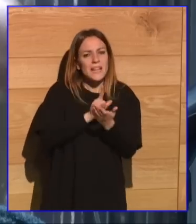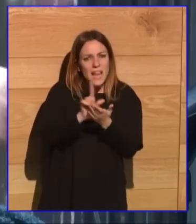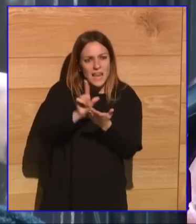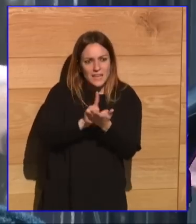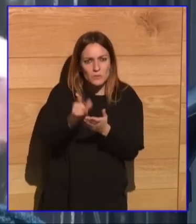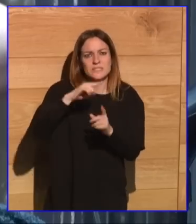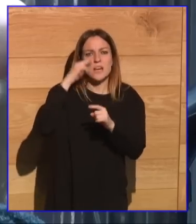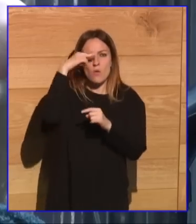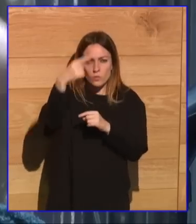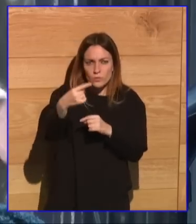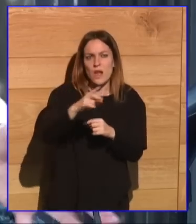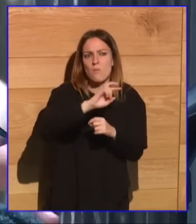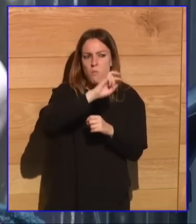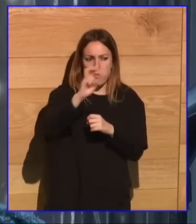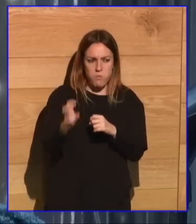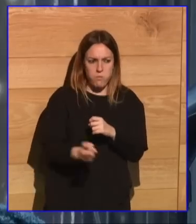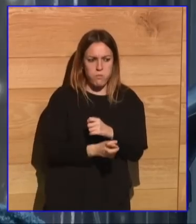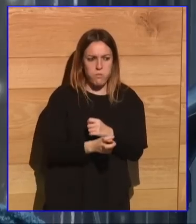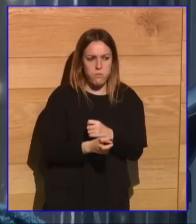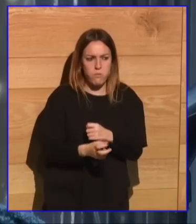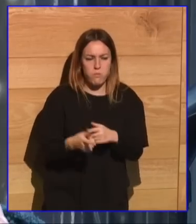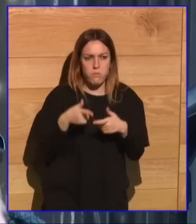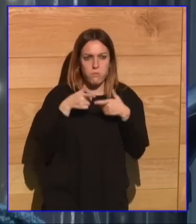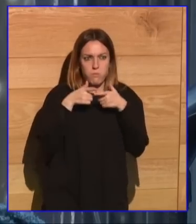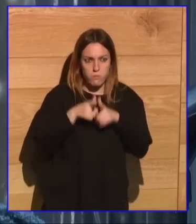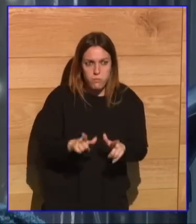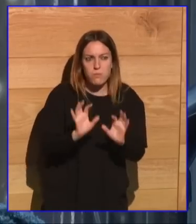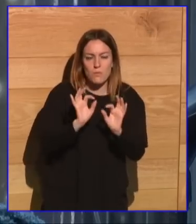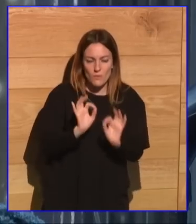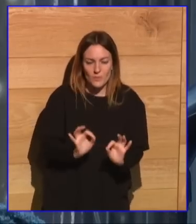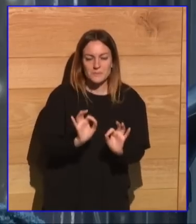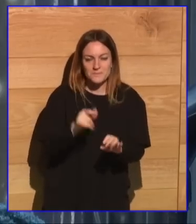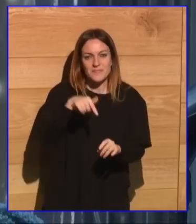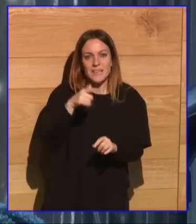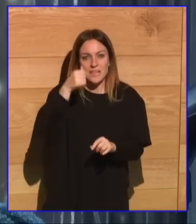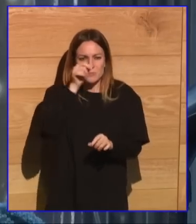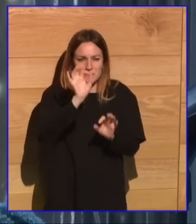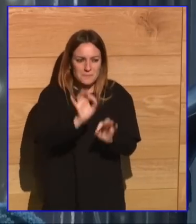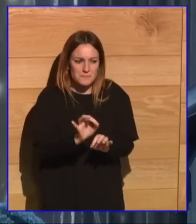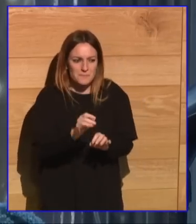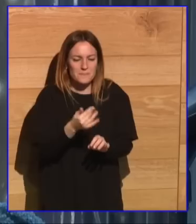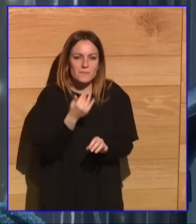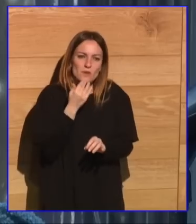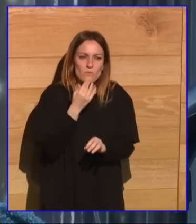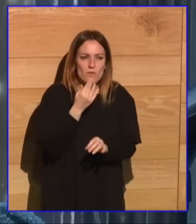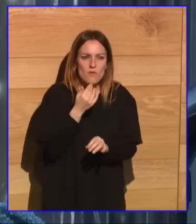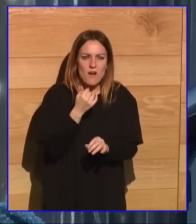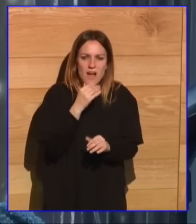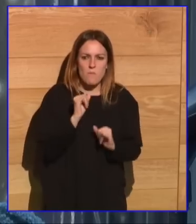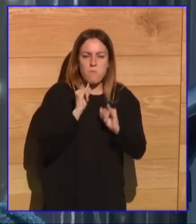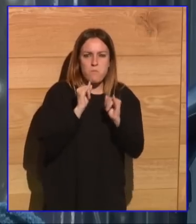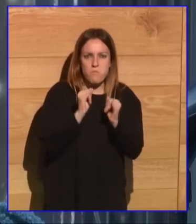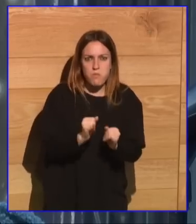lingüísticas, culturales, o sea, todo es un... Y sin embargo, este hombre parecía que se acaba de bajar de un barco que le acaba de traer de